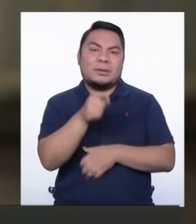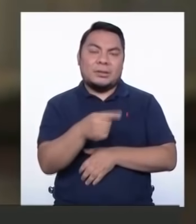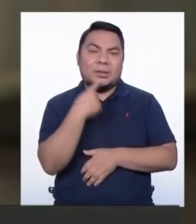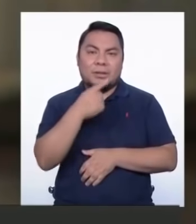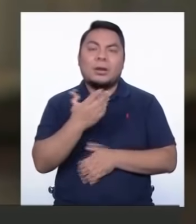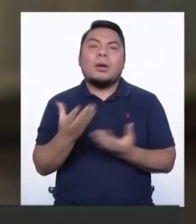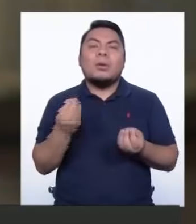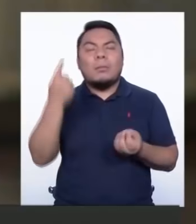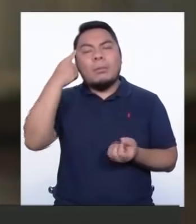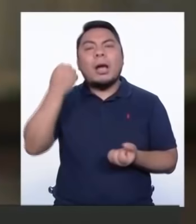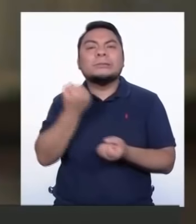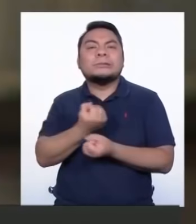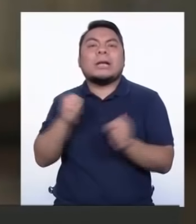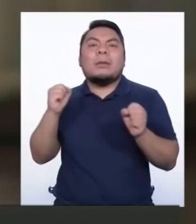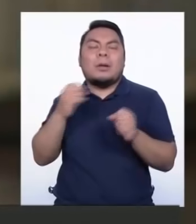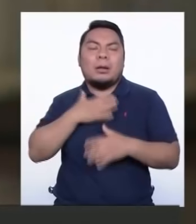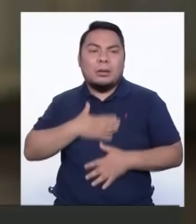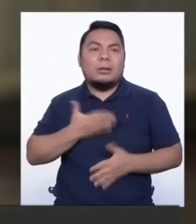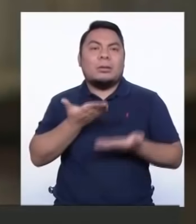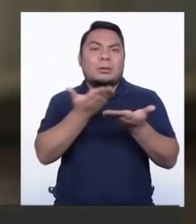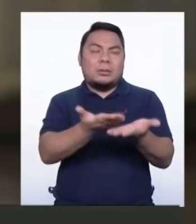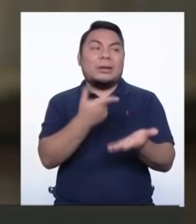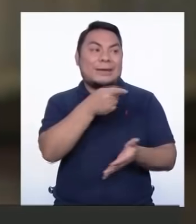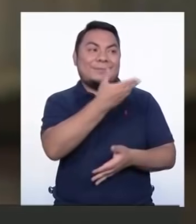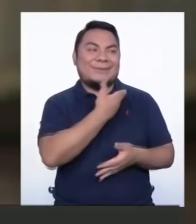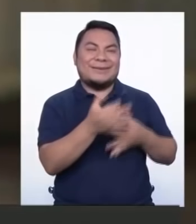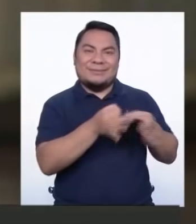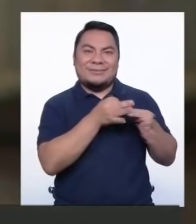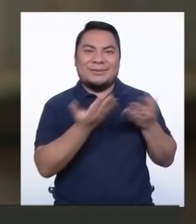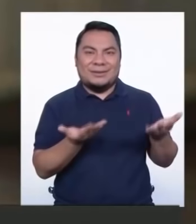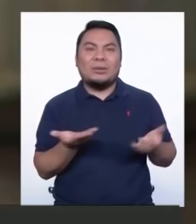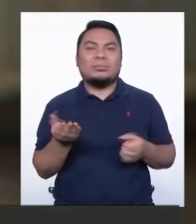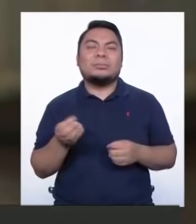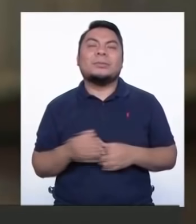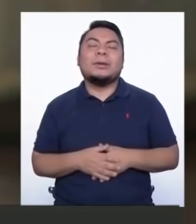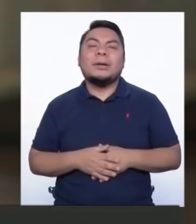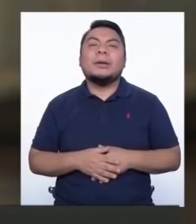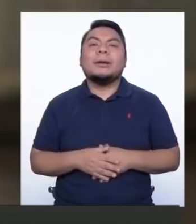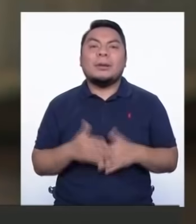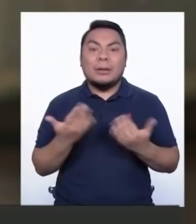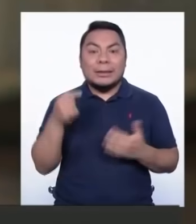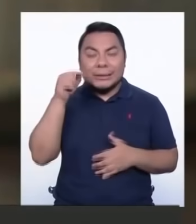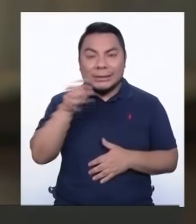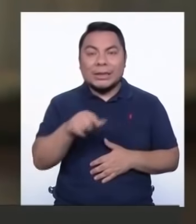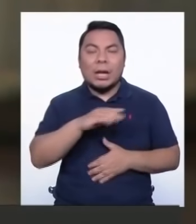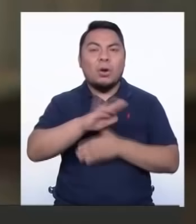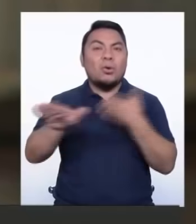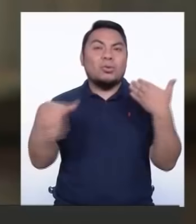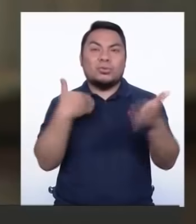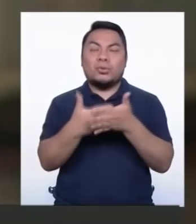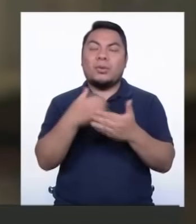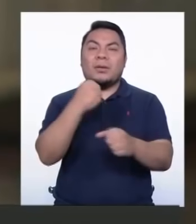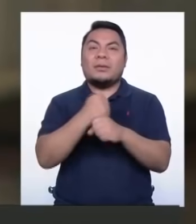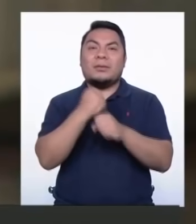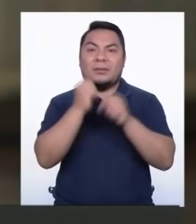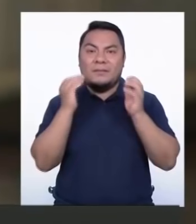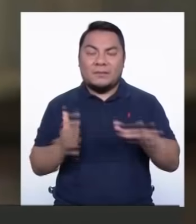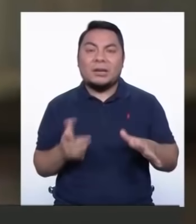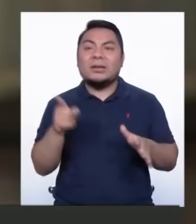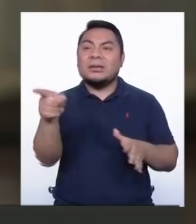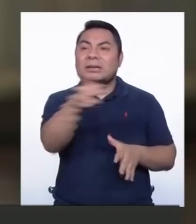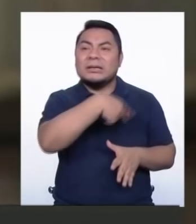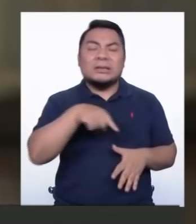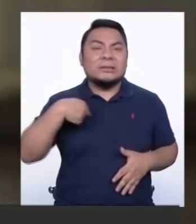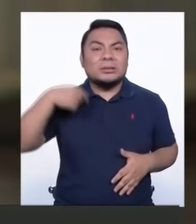a la situación que el presidente ha descrito bastante bien. En ese sentido, para todos los trabajadores que pudiesen